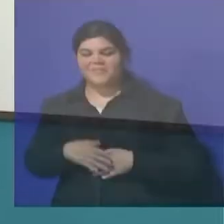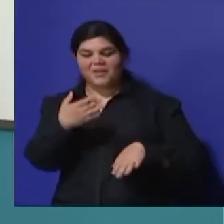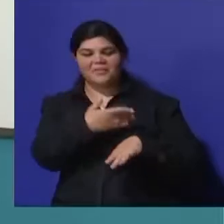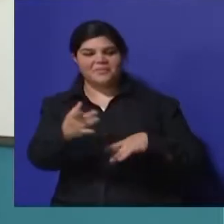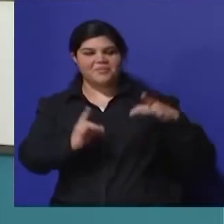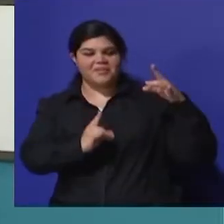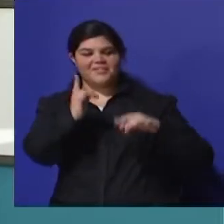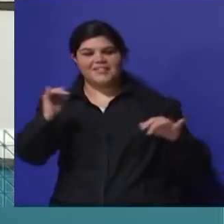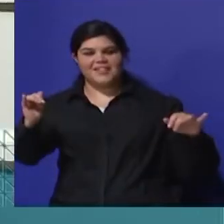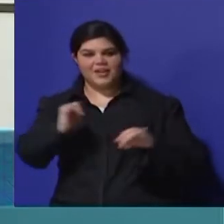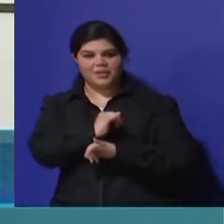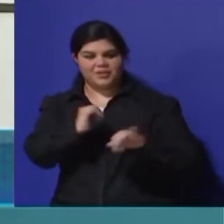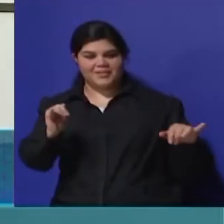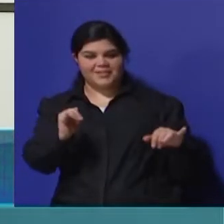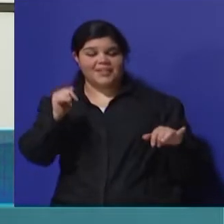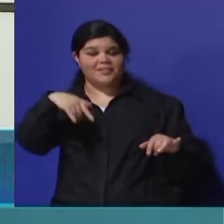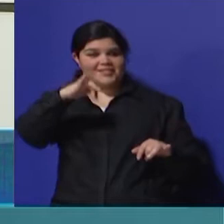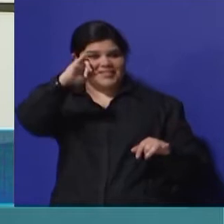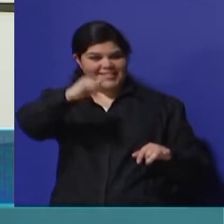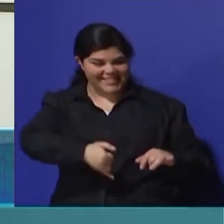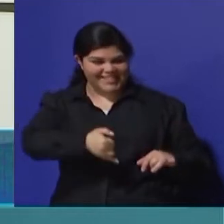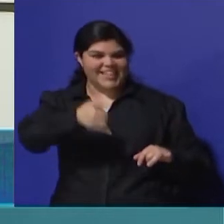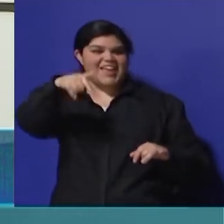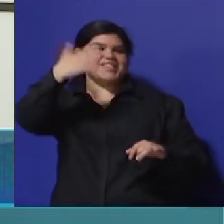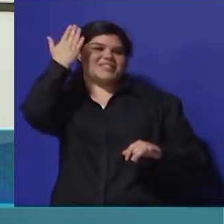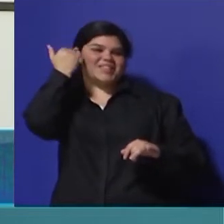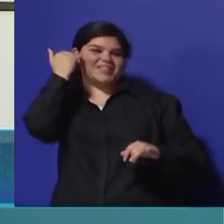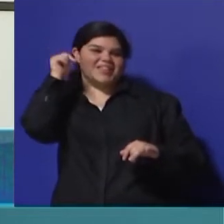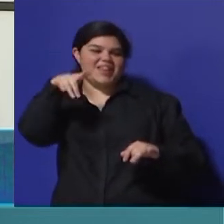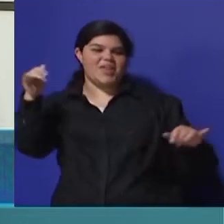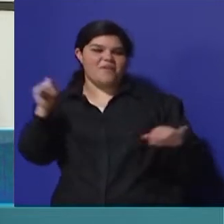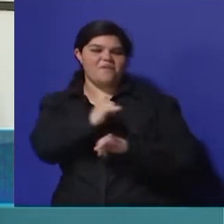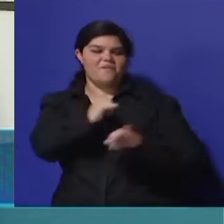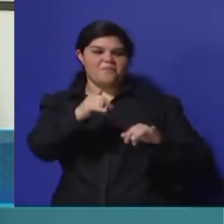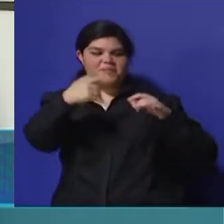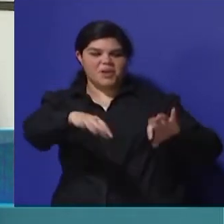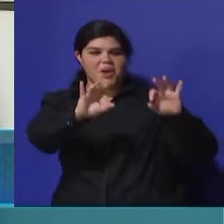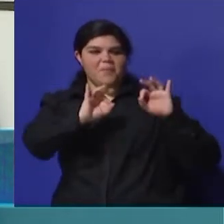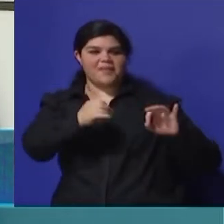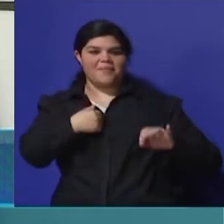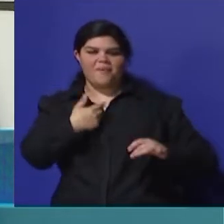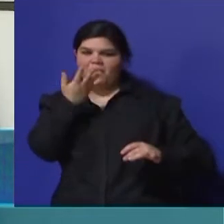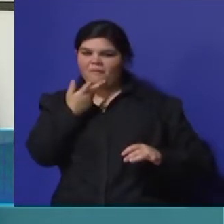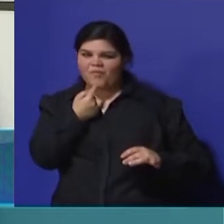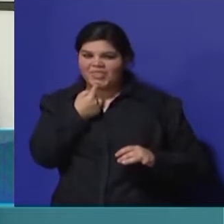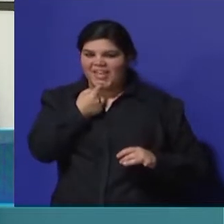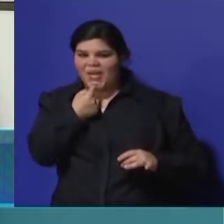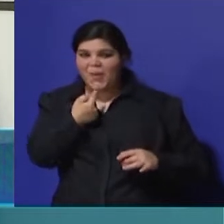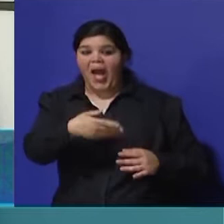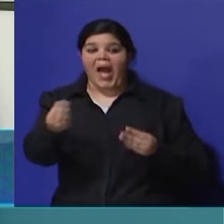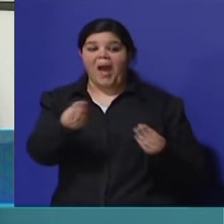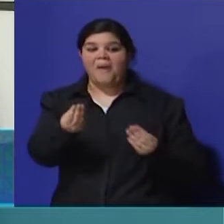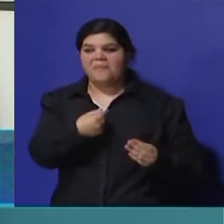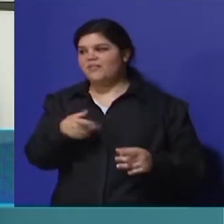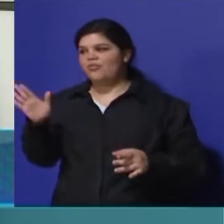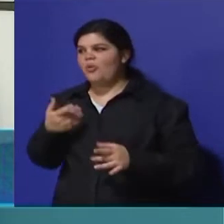Continuamos en Universidad Noticias. Ahora sí, el turno de Gisela Ferraro con toda la información. Me gusta generar expectativas. Está muy bien, está muy bien. La gente está ahí esperando